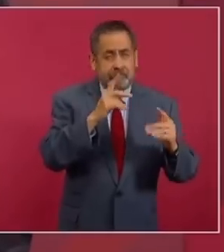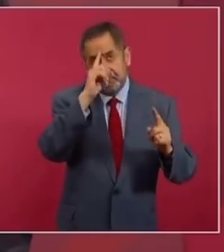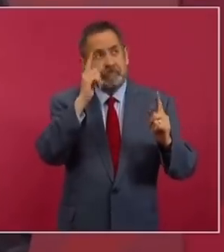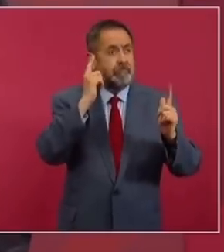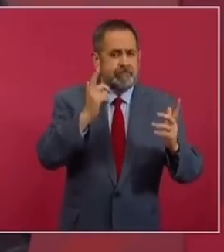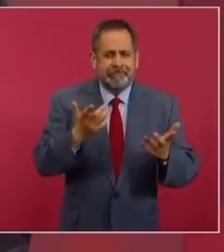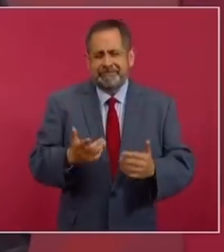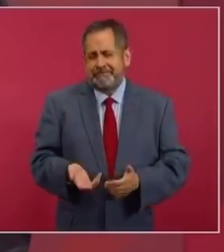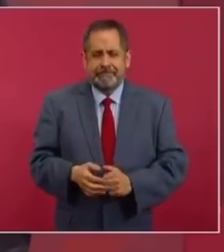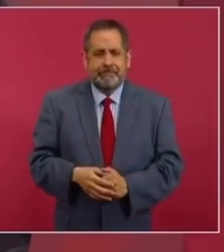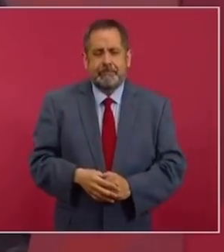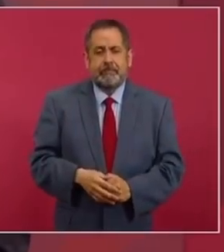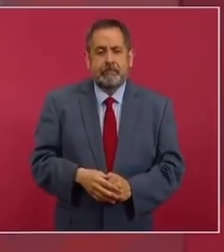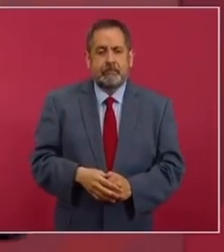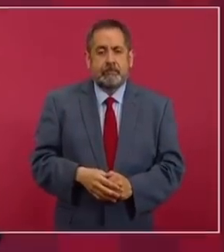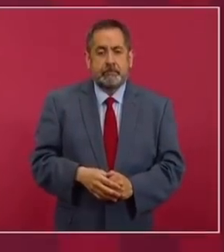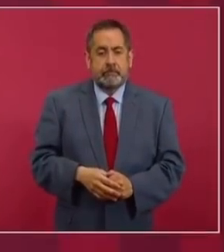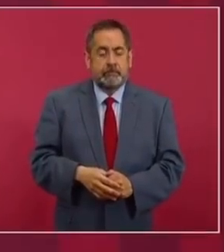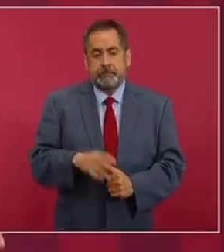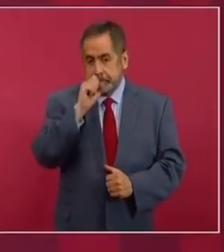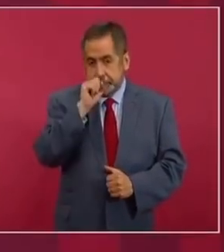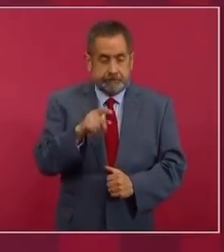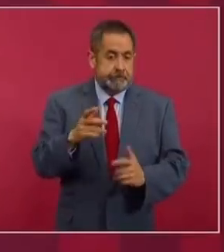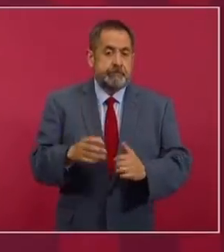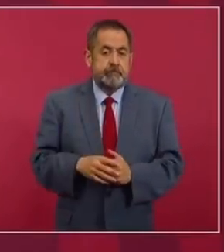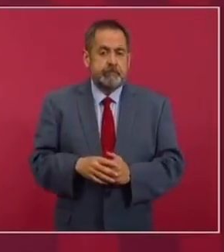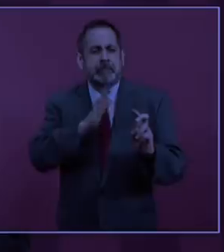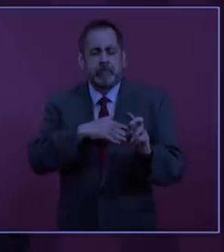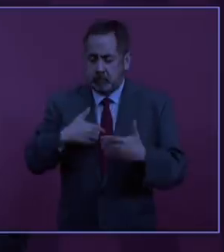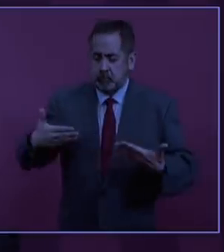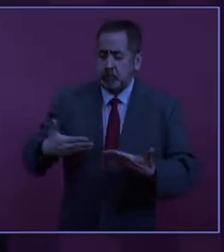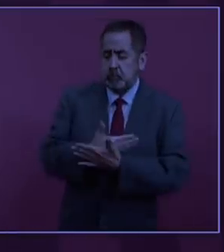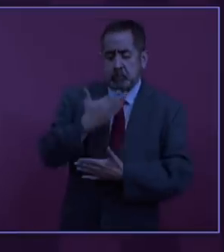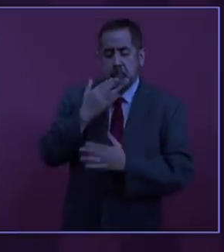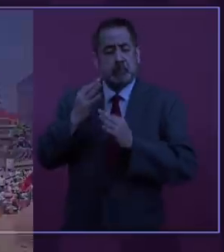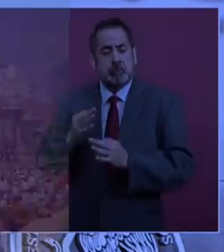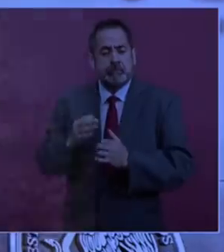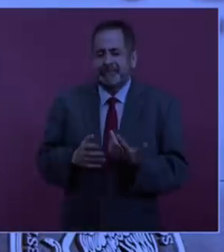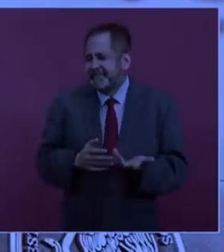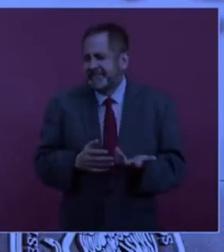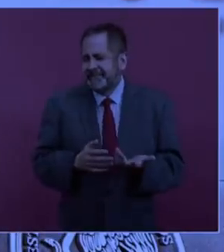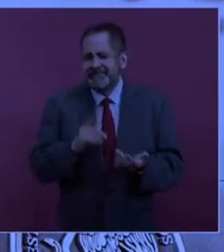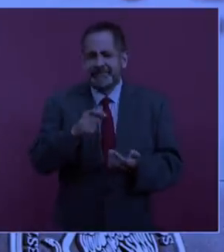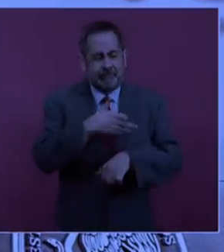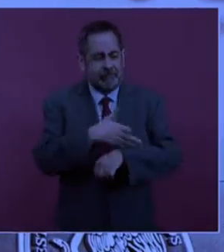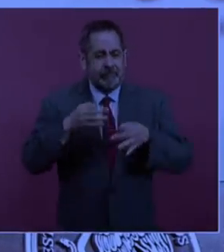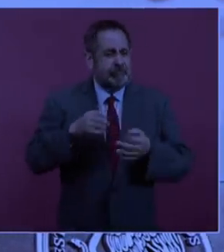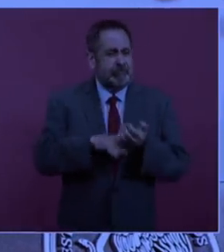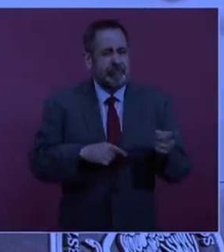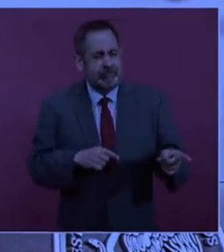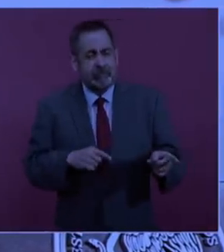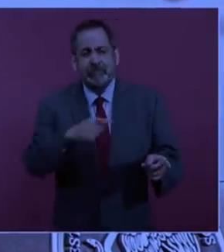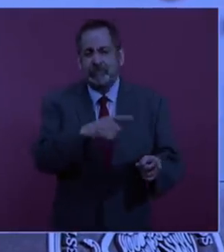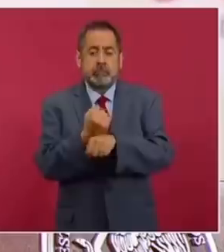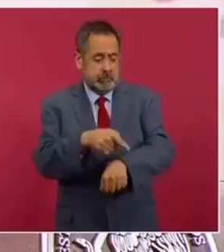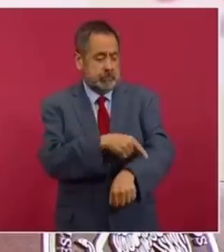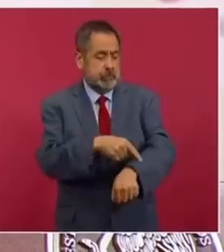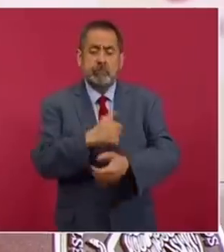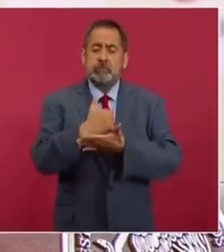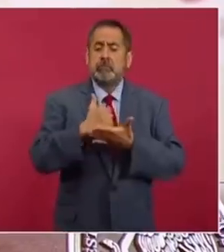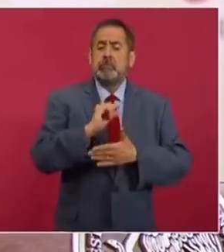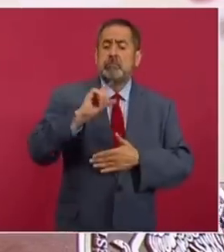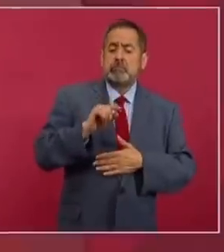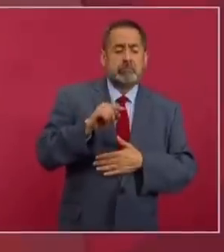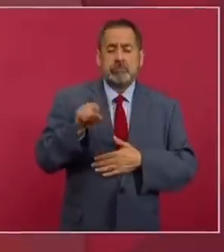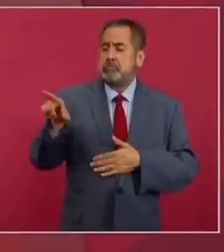aspiracionistas. Y también muy groseros, se creen de la moronga azul, pero